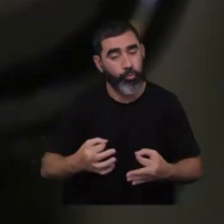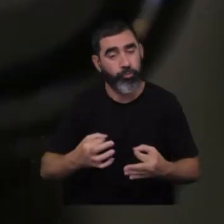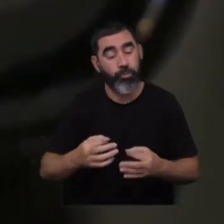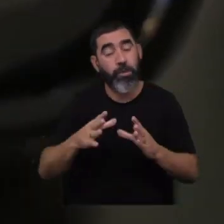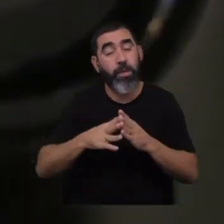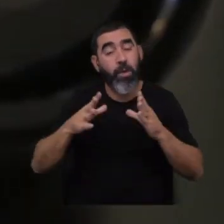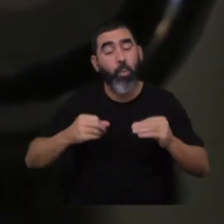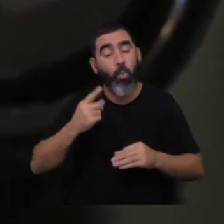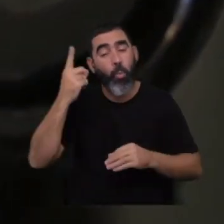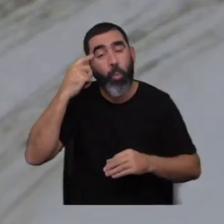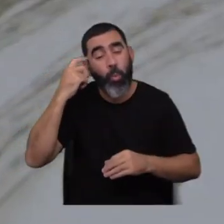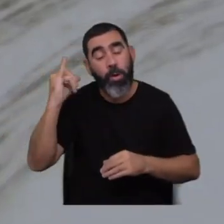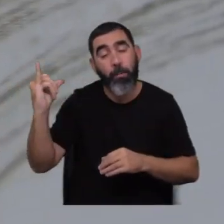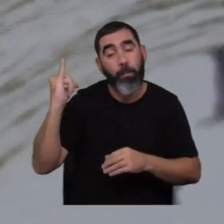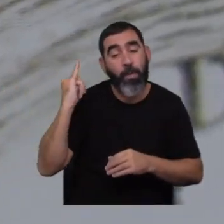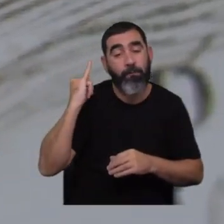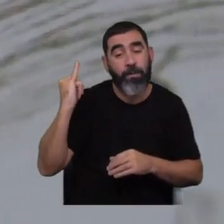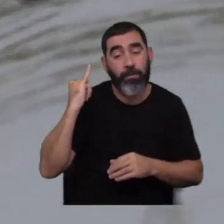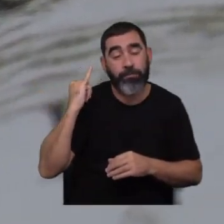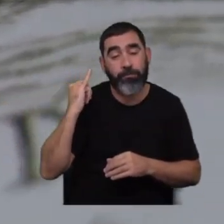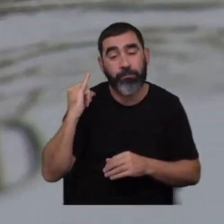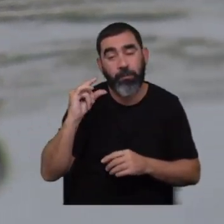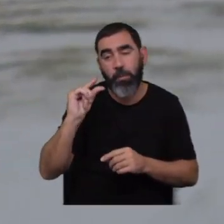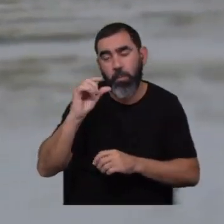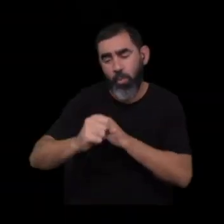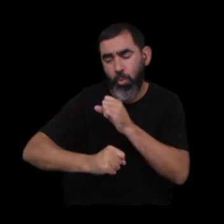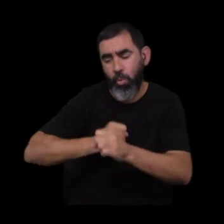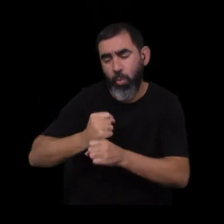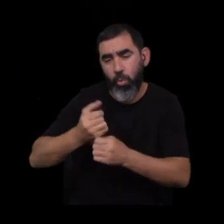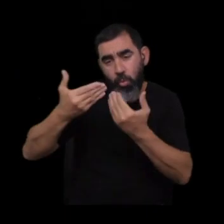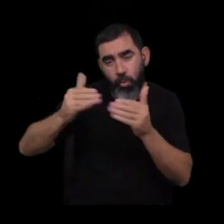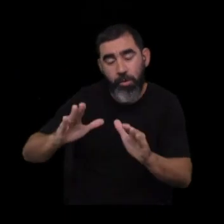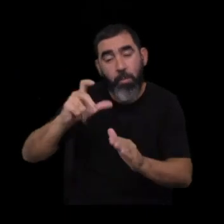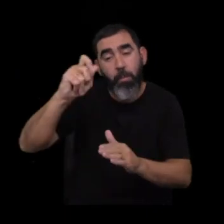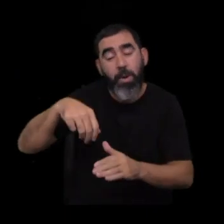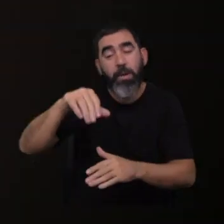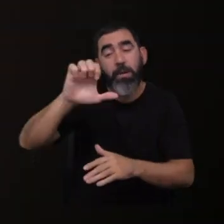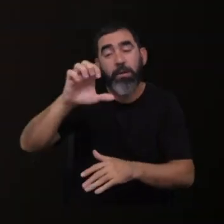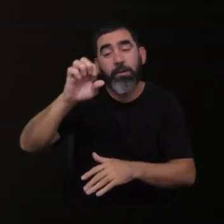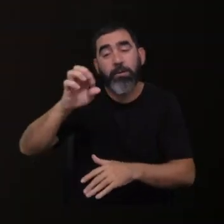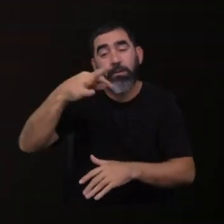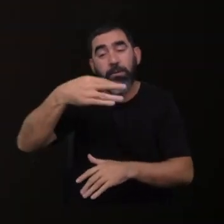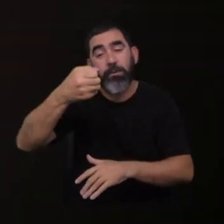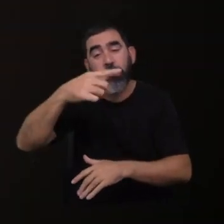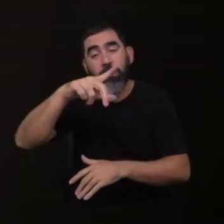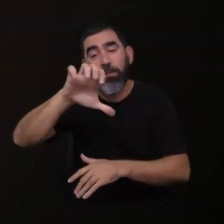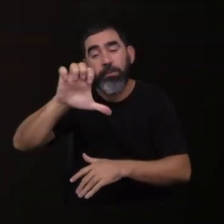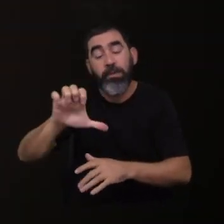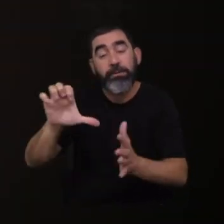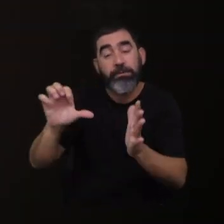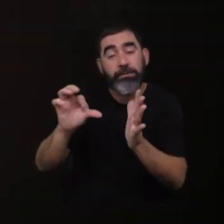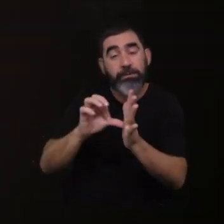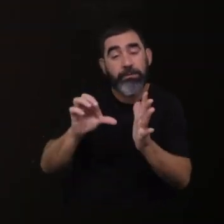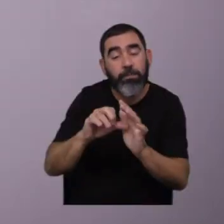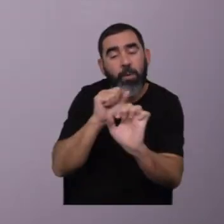la Escuela Experimental de Malvin a pocos años de la implementación del Plan Estable, en ese sistema donde